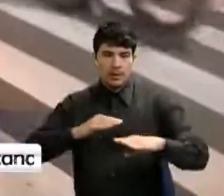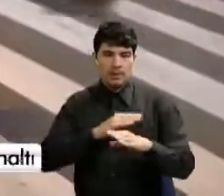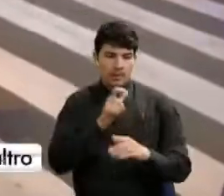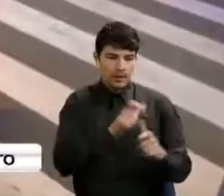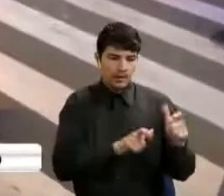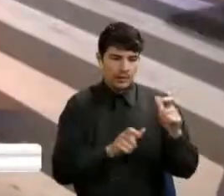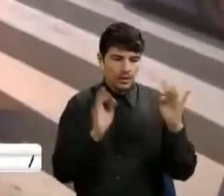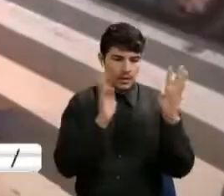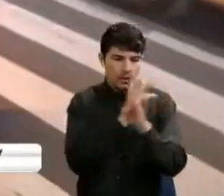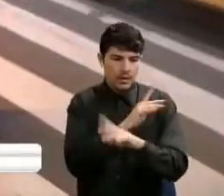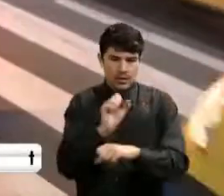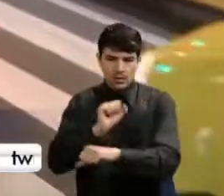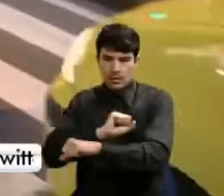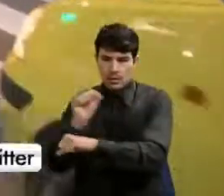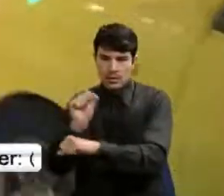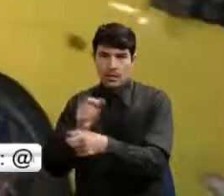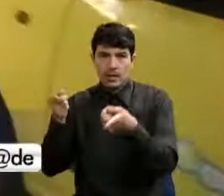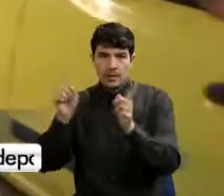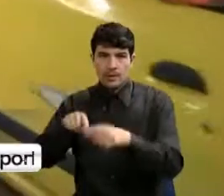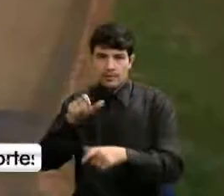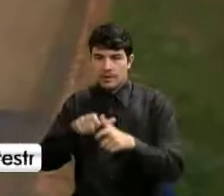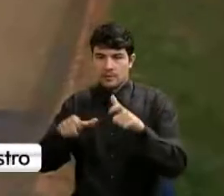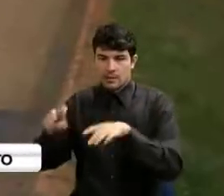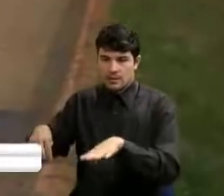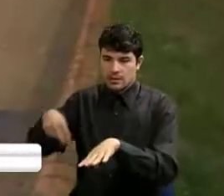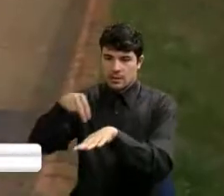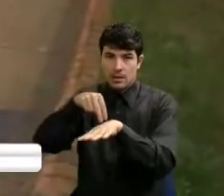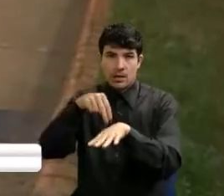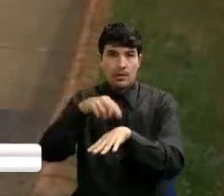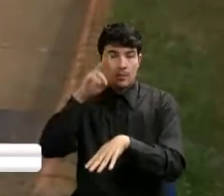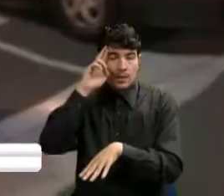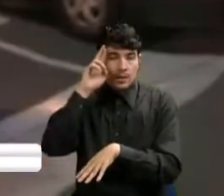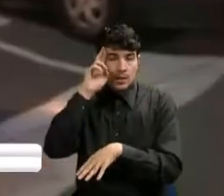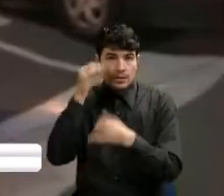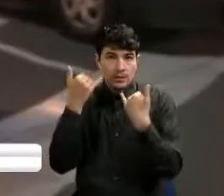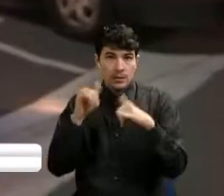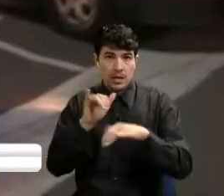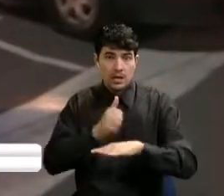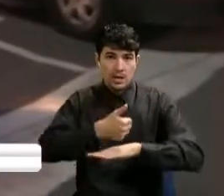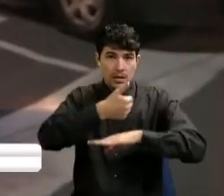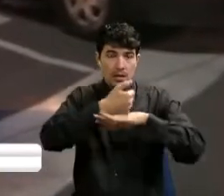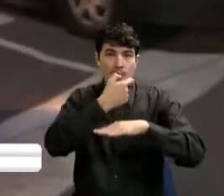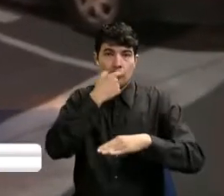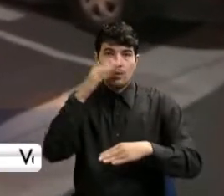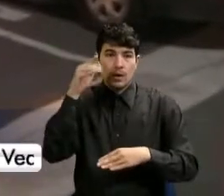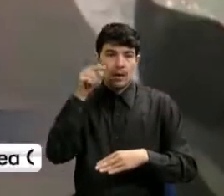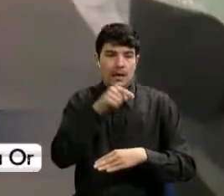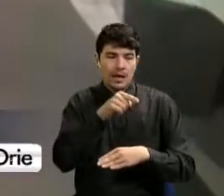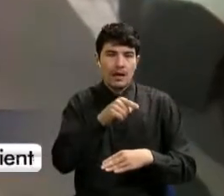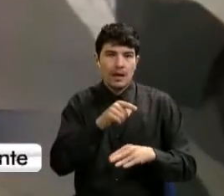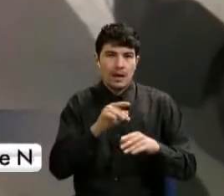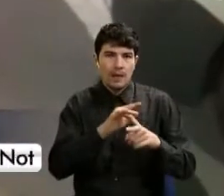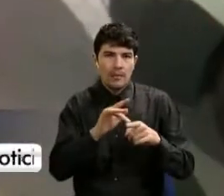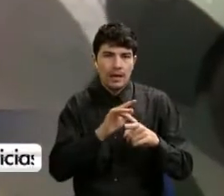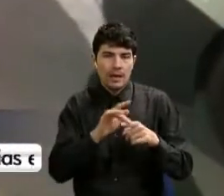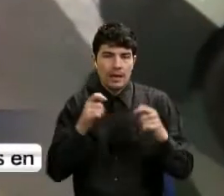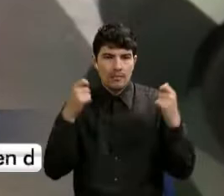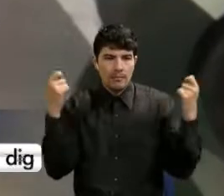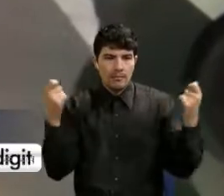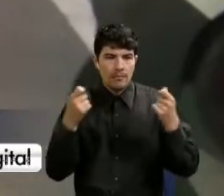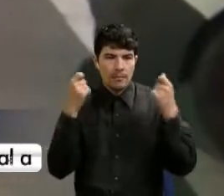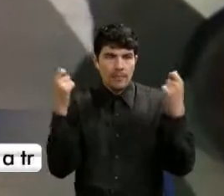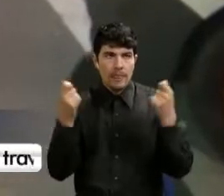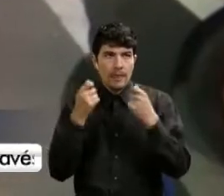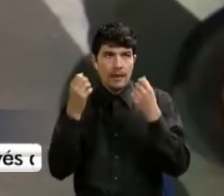peatón, conductor y pasajero. Teniendo esto como premisa, la Dirección de Tránsito de Bucaramanga viene implementando una campaña de